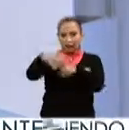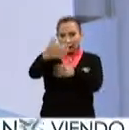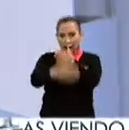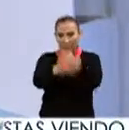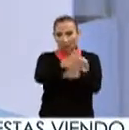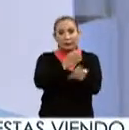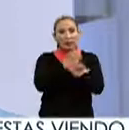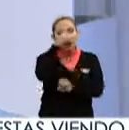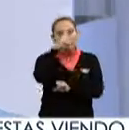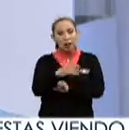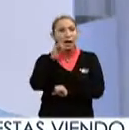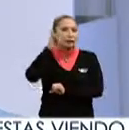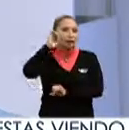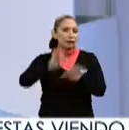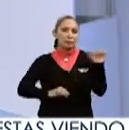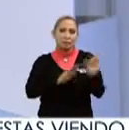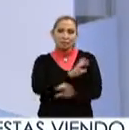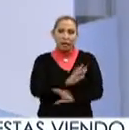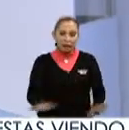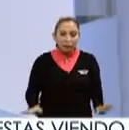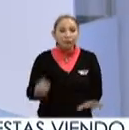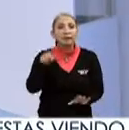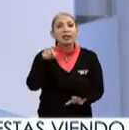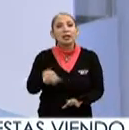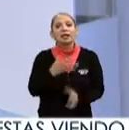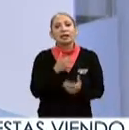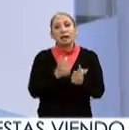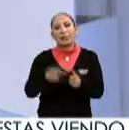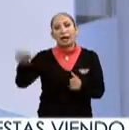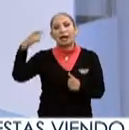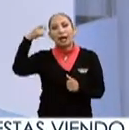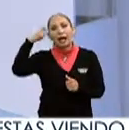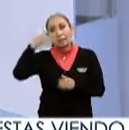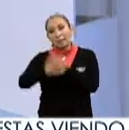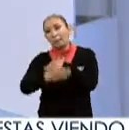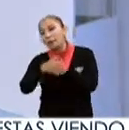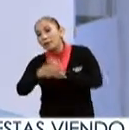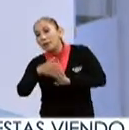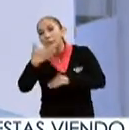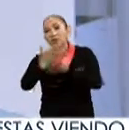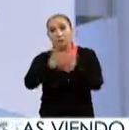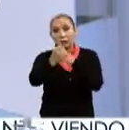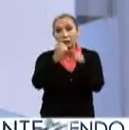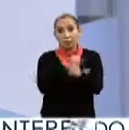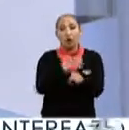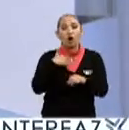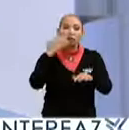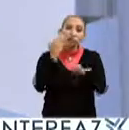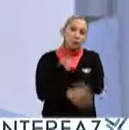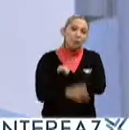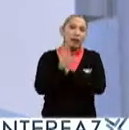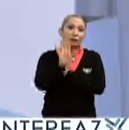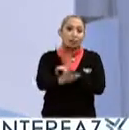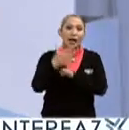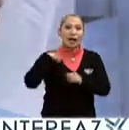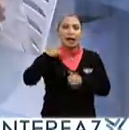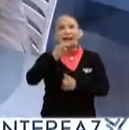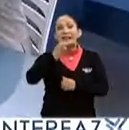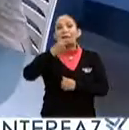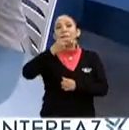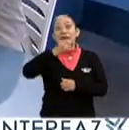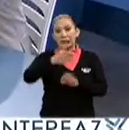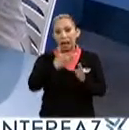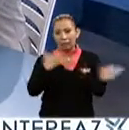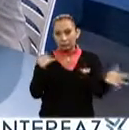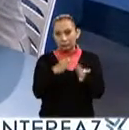El Estado de México terminó sus actividades el día de ayer y solamente quedaría Querétaro pendiente para la próxima semana con el cierre de la gimnasia. Algo